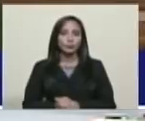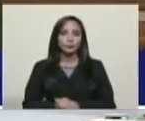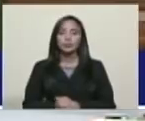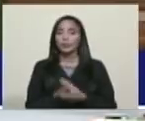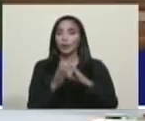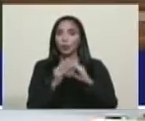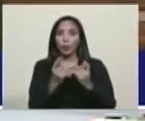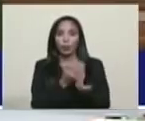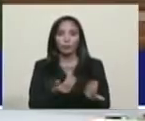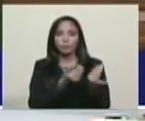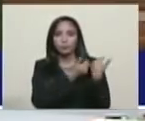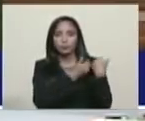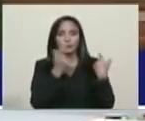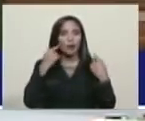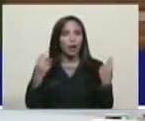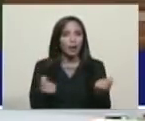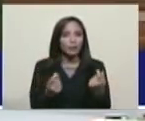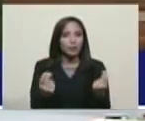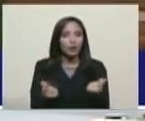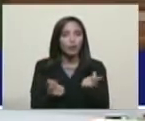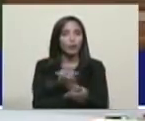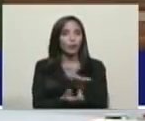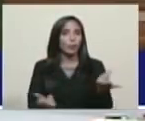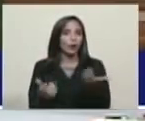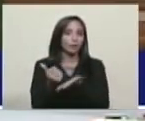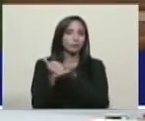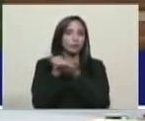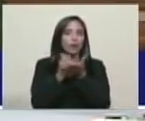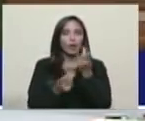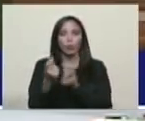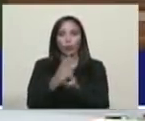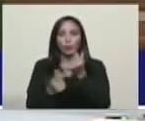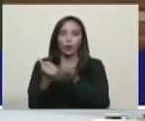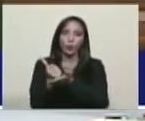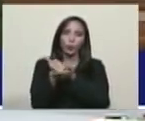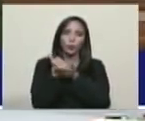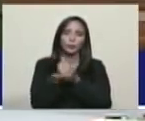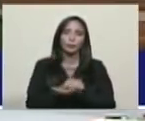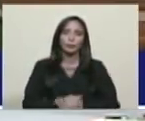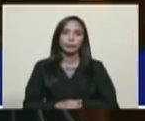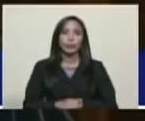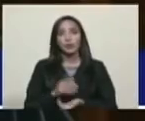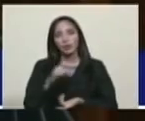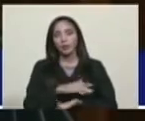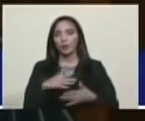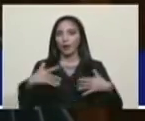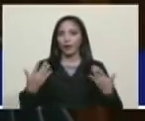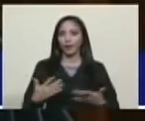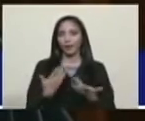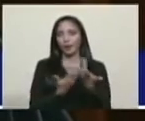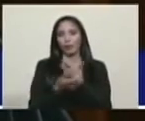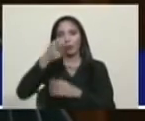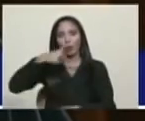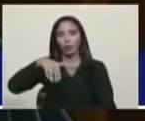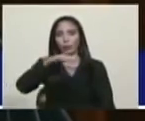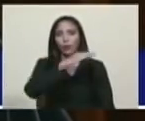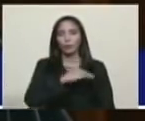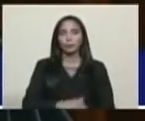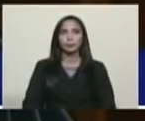tomando, activando para beneficio de la economía y sobre todo de la felicidad social de nuestro